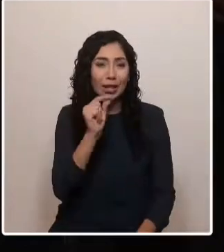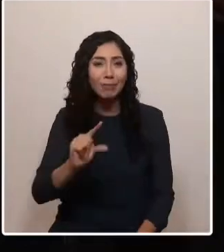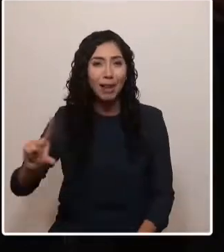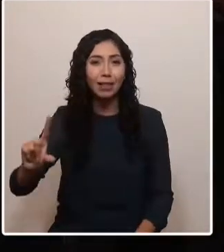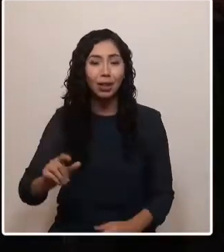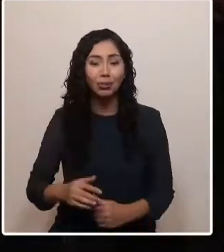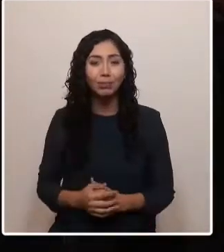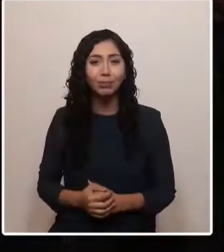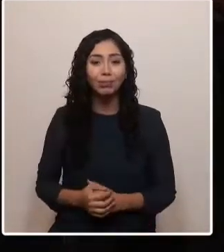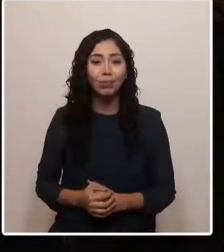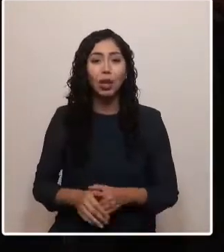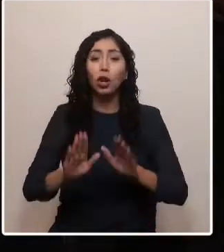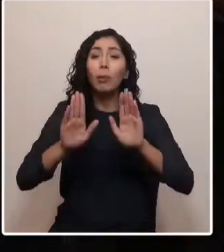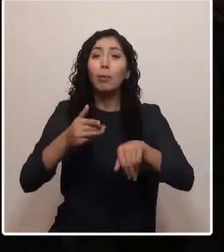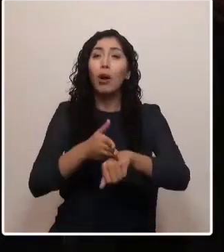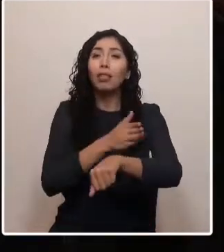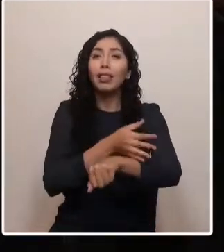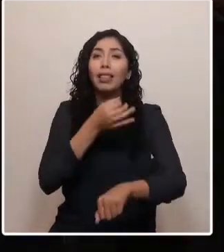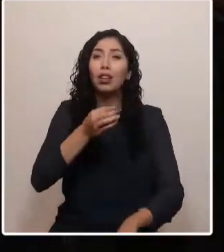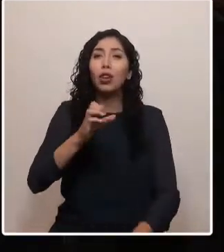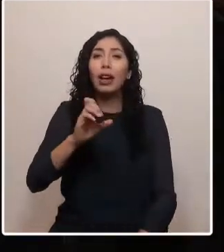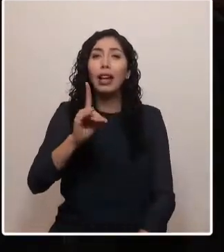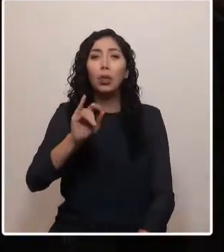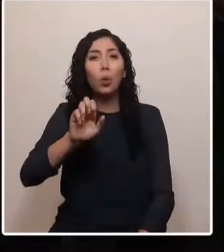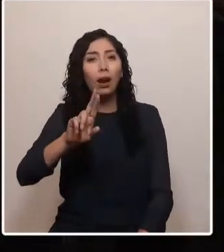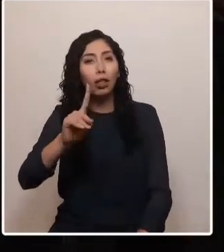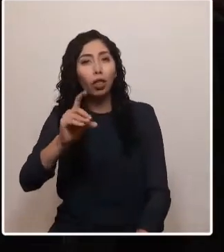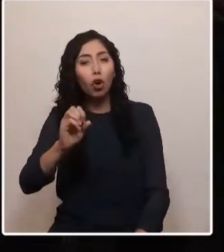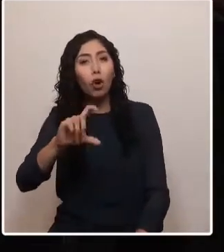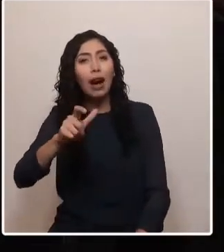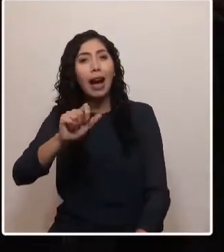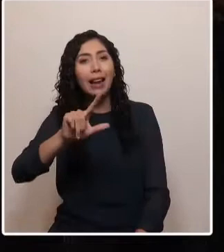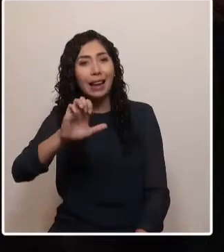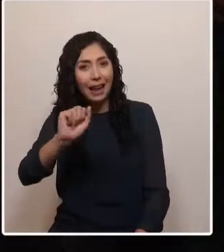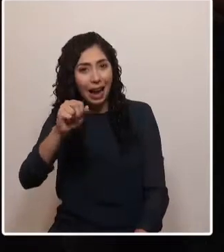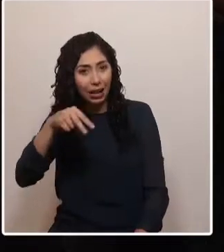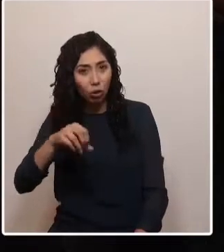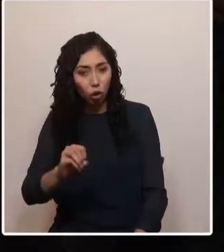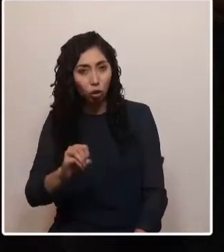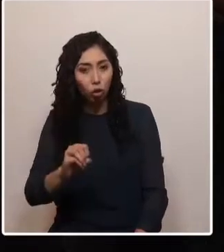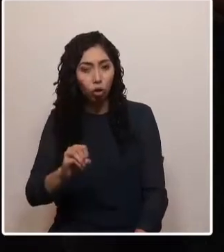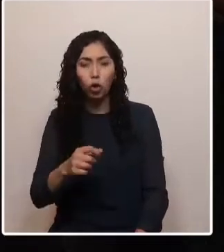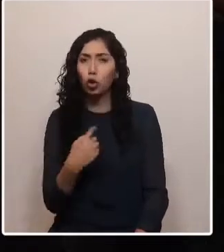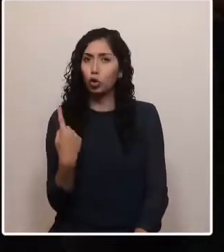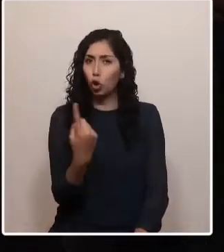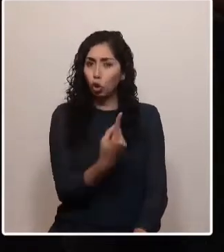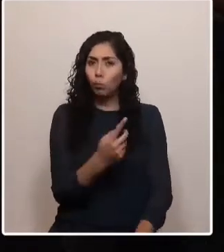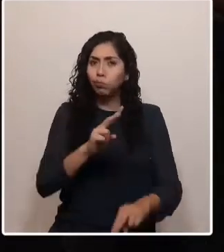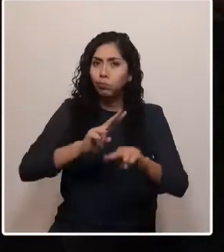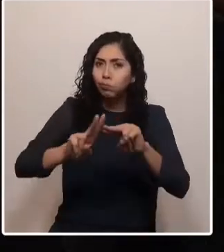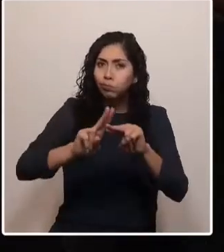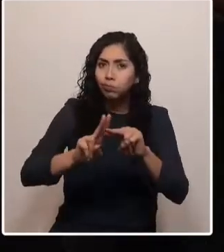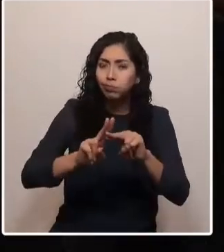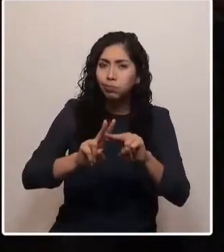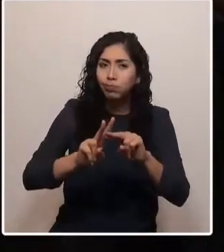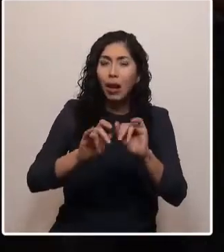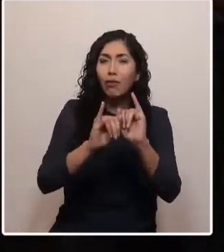como planteó Eduardo Galeano, hemos reproducido también, mediante el conocimiento, mecanismos de